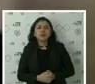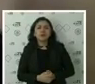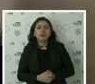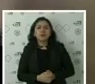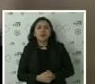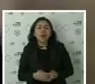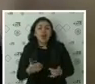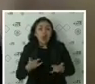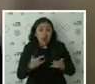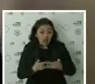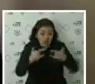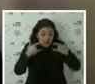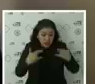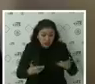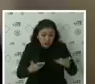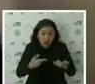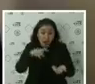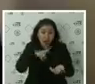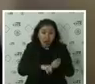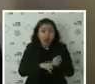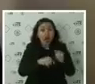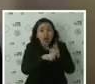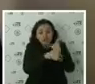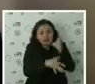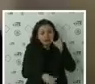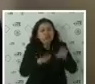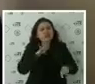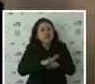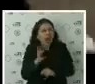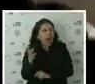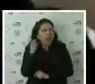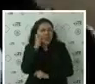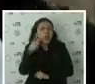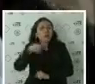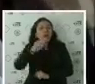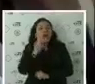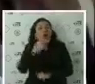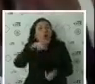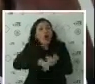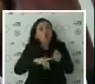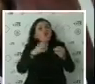más amargas, pero sus frutos son dulces. Muchas gracias, con esto finalizo.